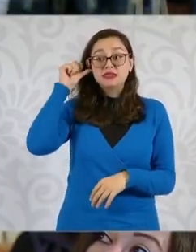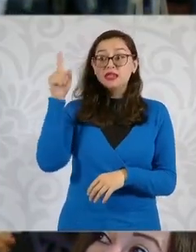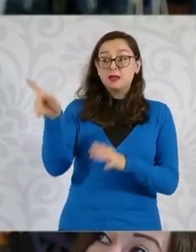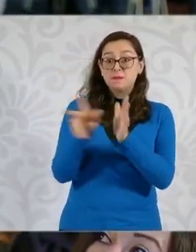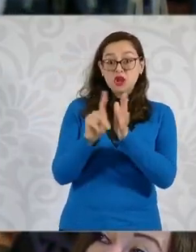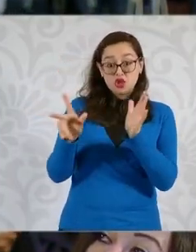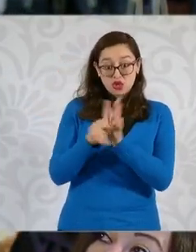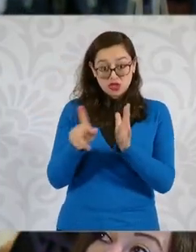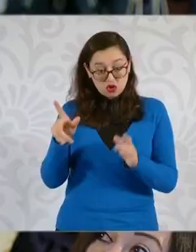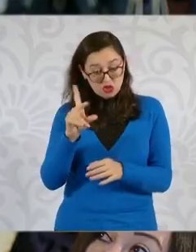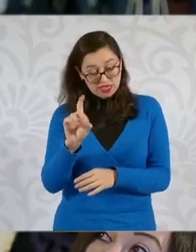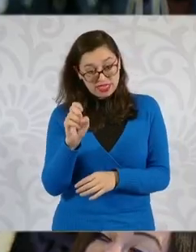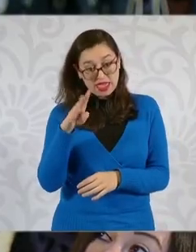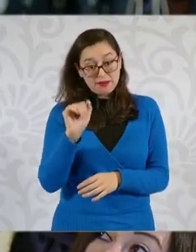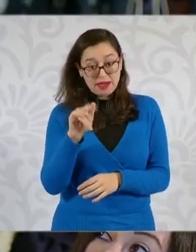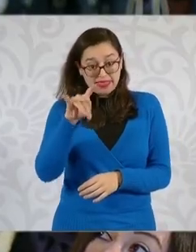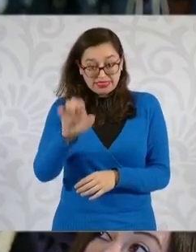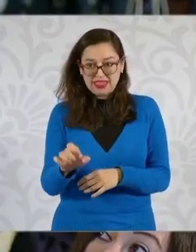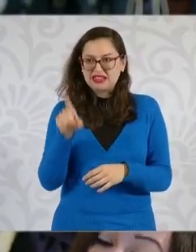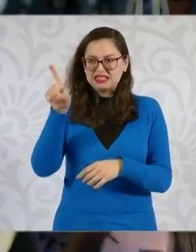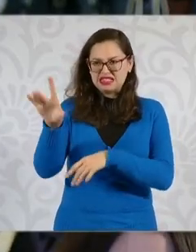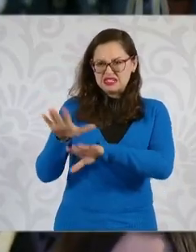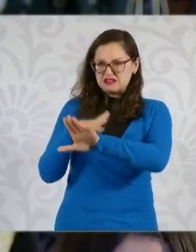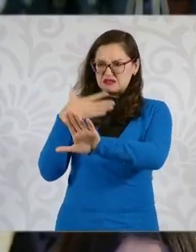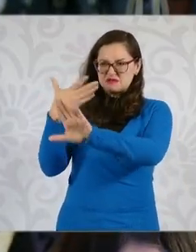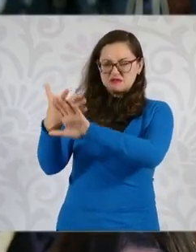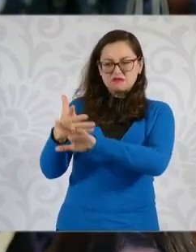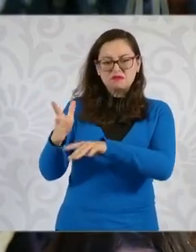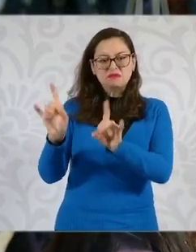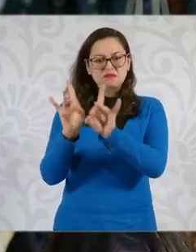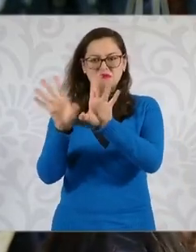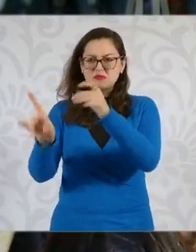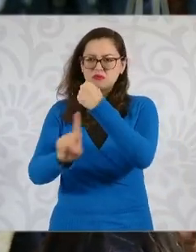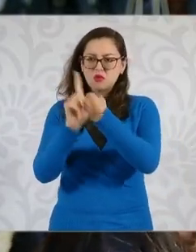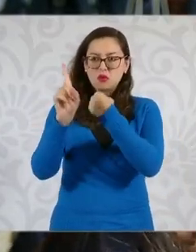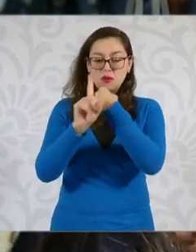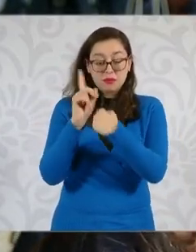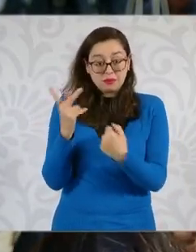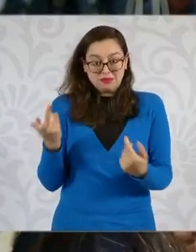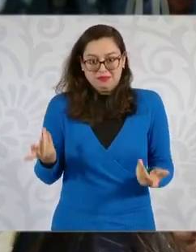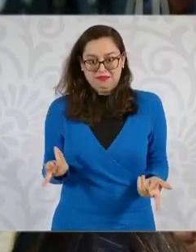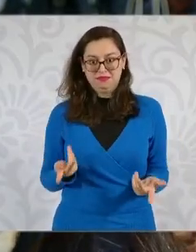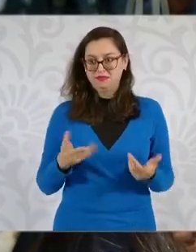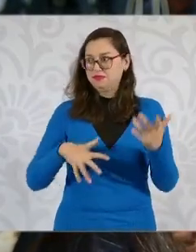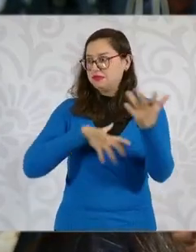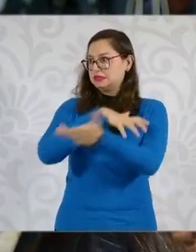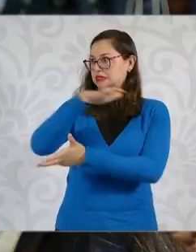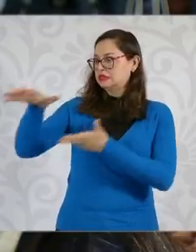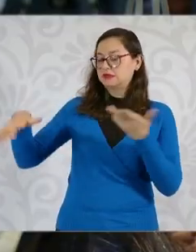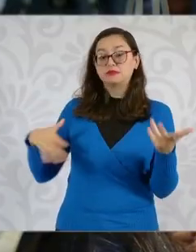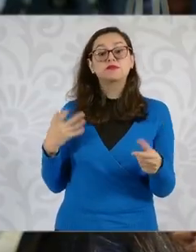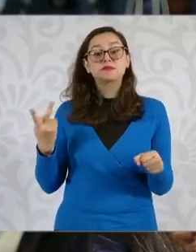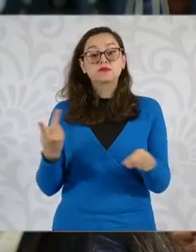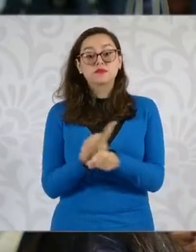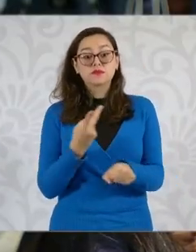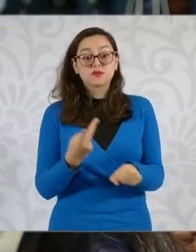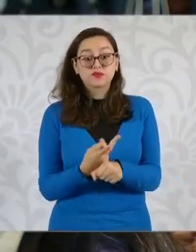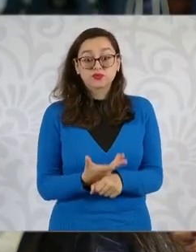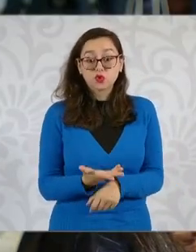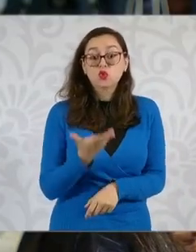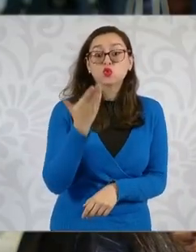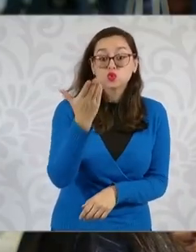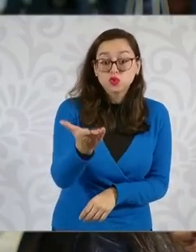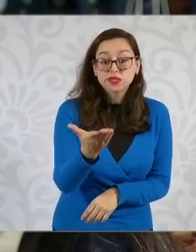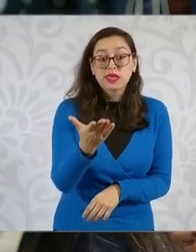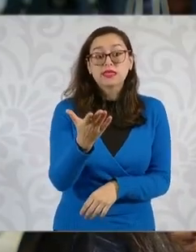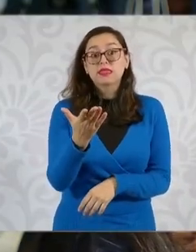esto con relación también para preguntarle qué avances tiene de la estrategia de seguridad que nos informó aquí dijo que se iba a tener de manera